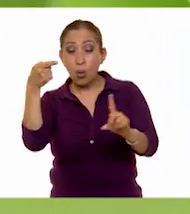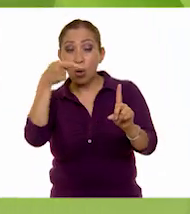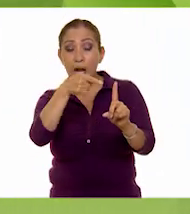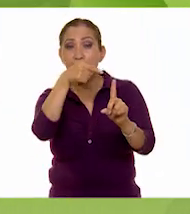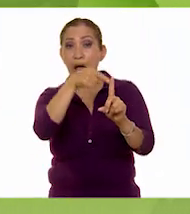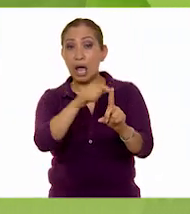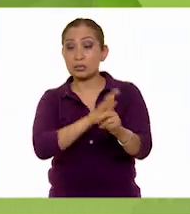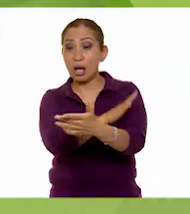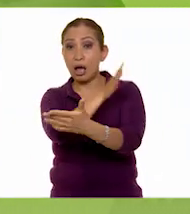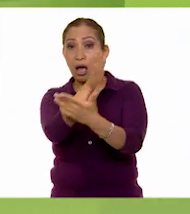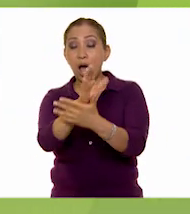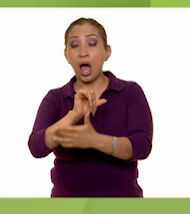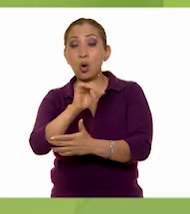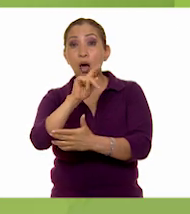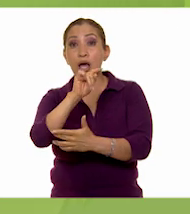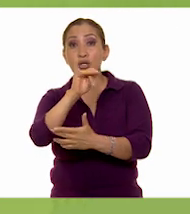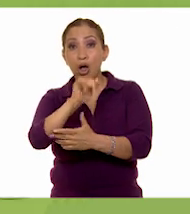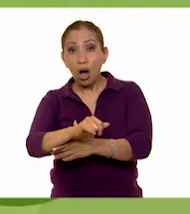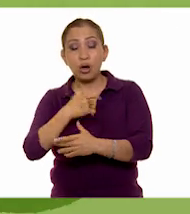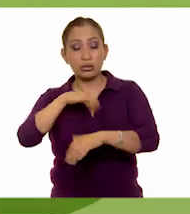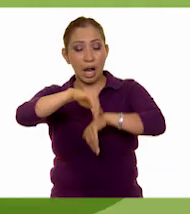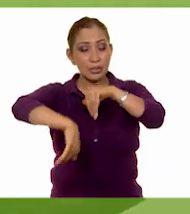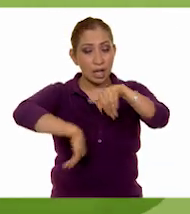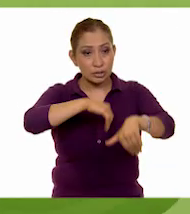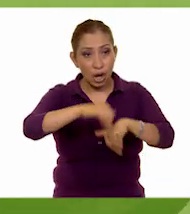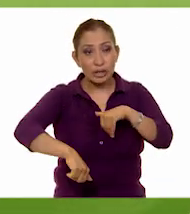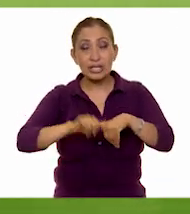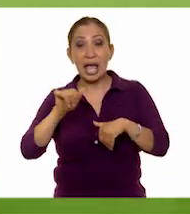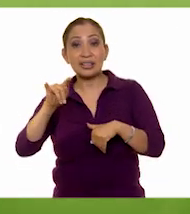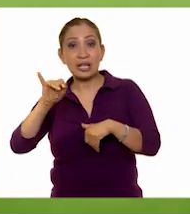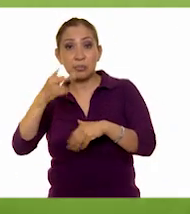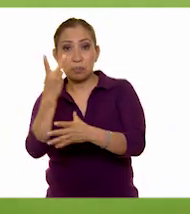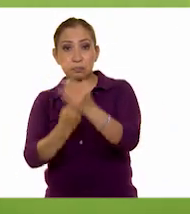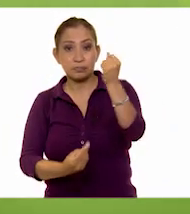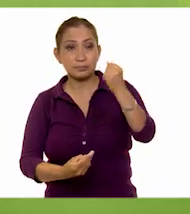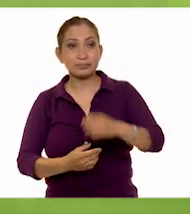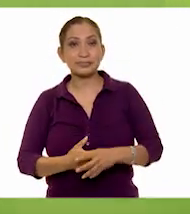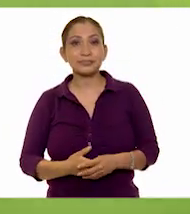fue un acuatlón, combinando la natación y el atletismo.